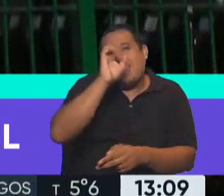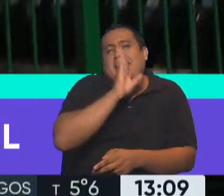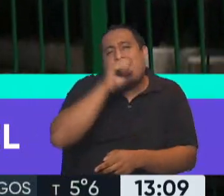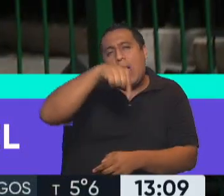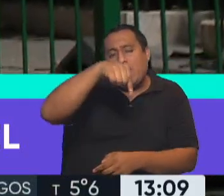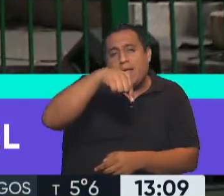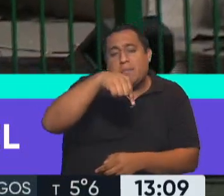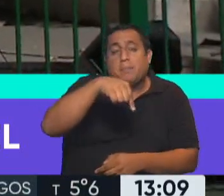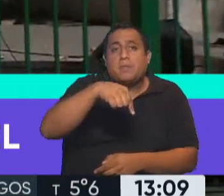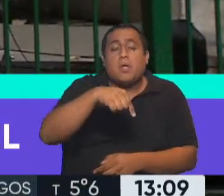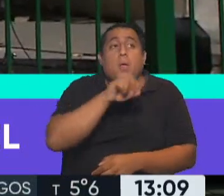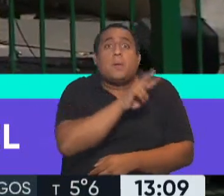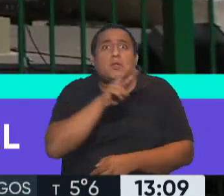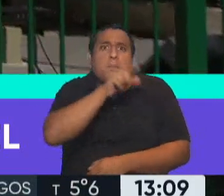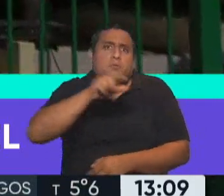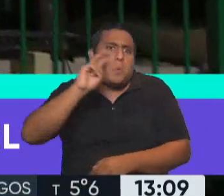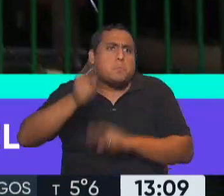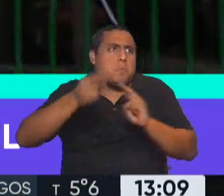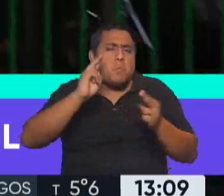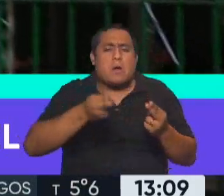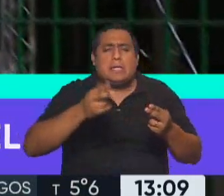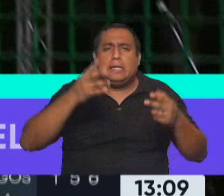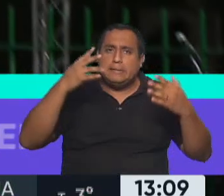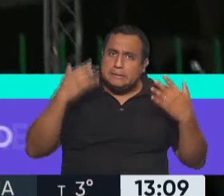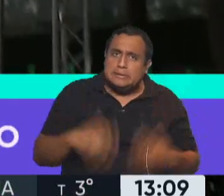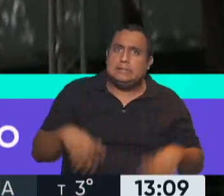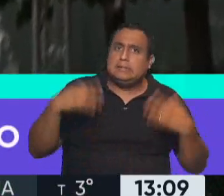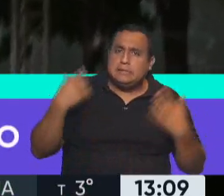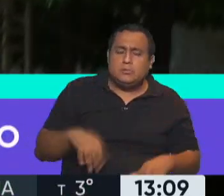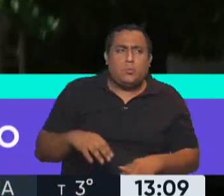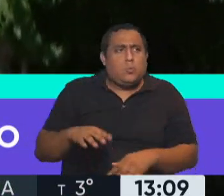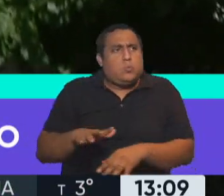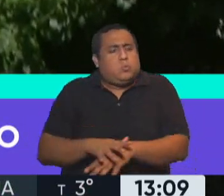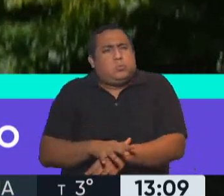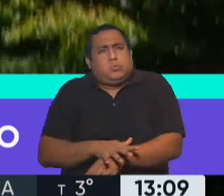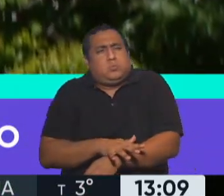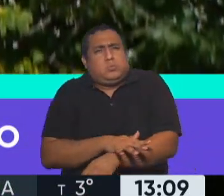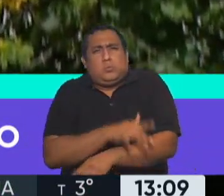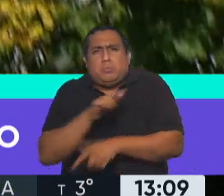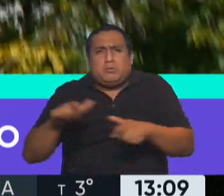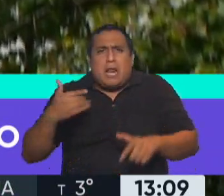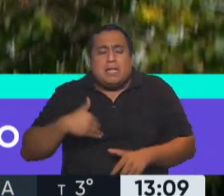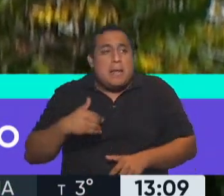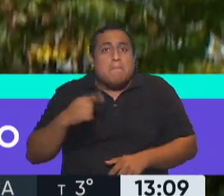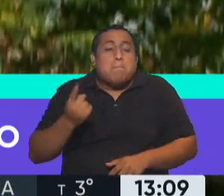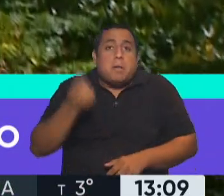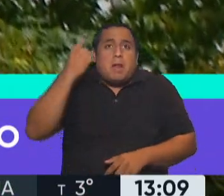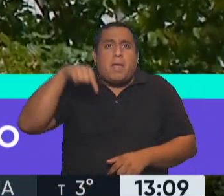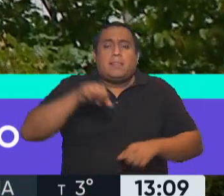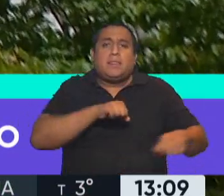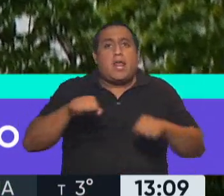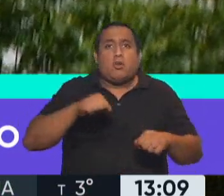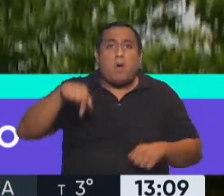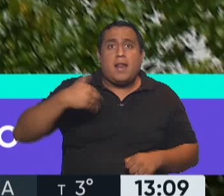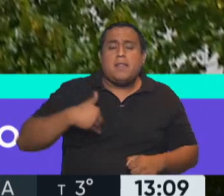con 22 víctimas fatales. Como decías, bueno, un hecho que conmocionó a nuestro país, el primer atentado terrorista